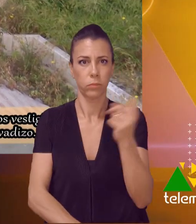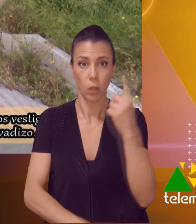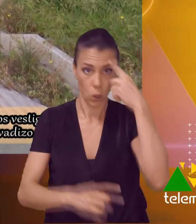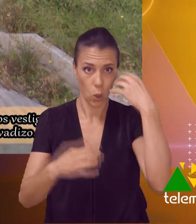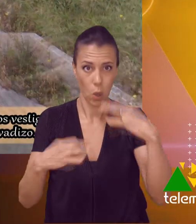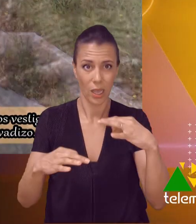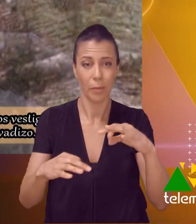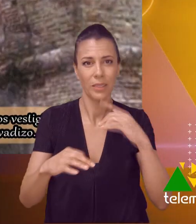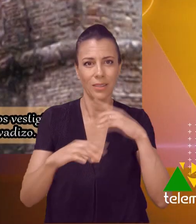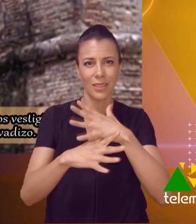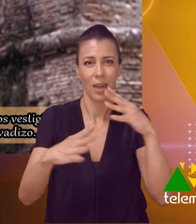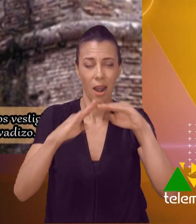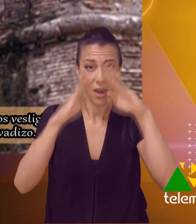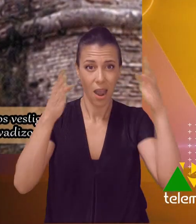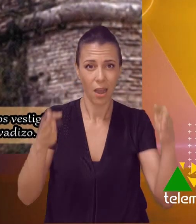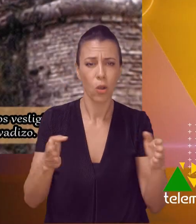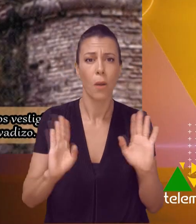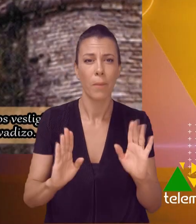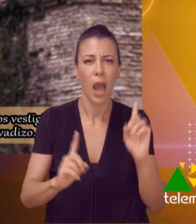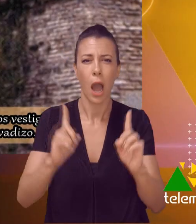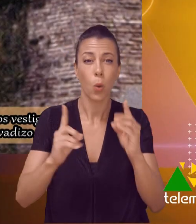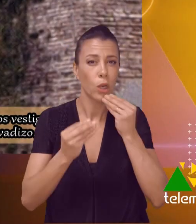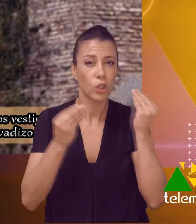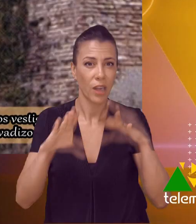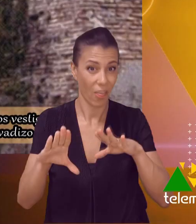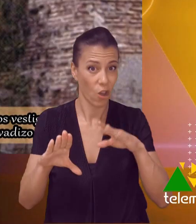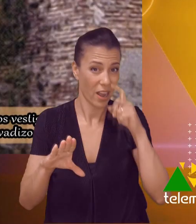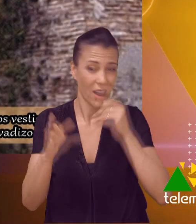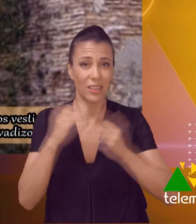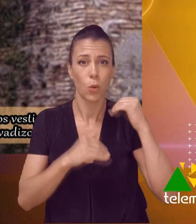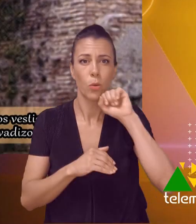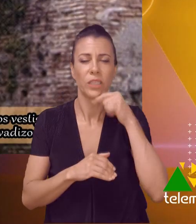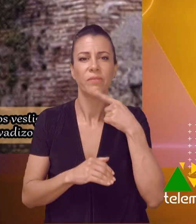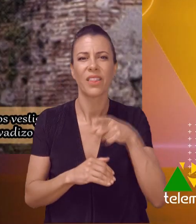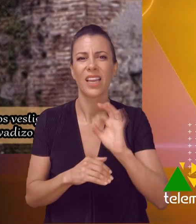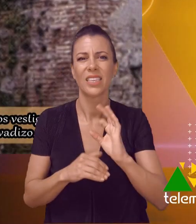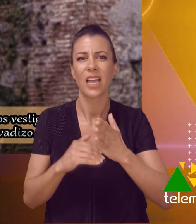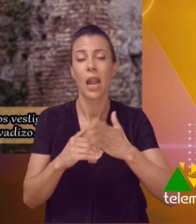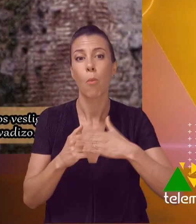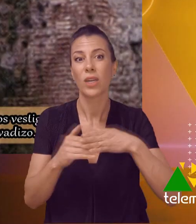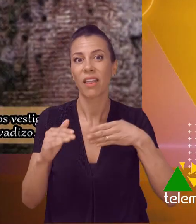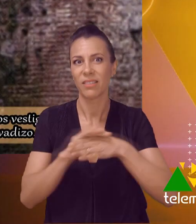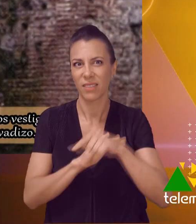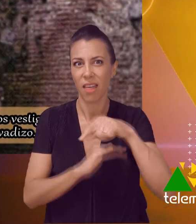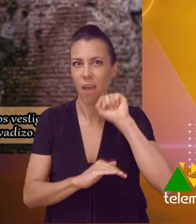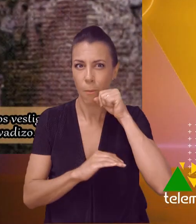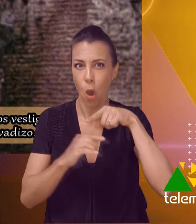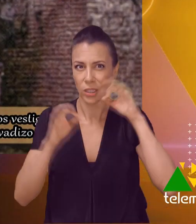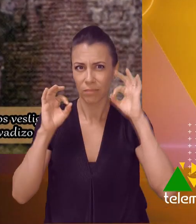gran arco con el matacán. Algunos cronistas antiguos de Motril dicen que esta era la puerta de entrada a Motril y que lo que hicieron